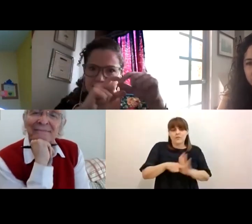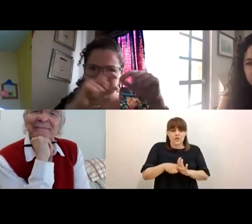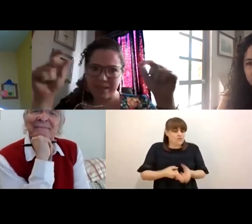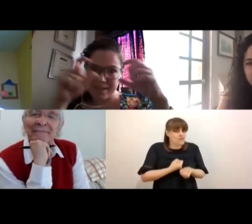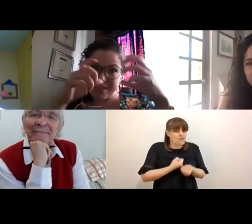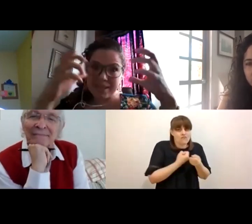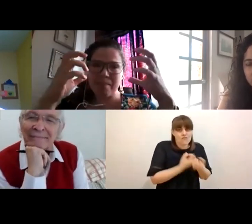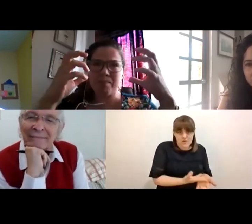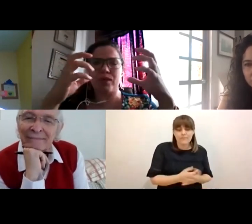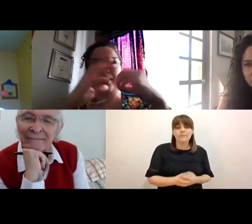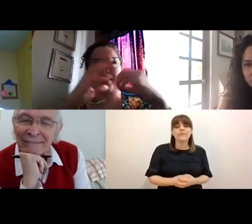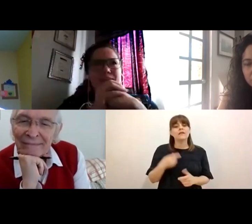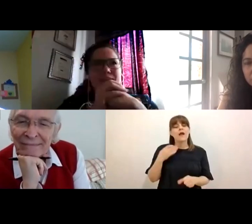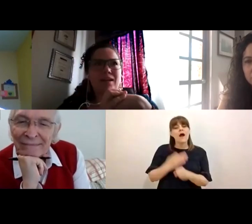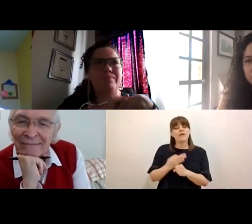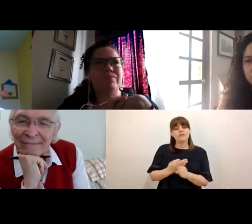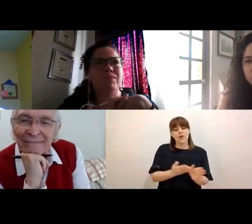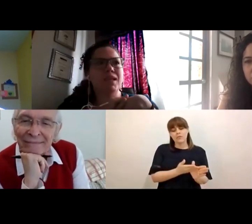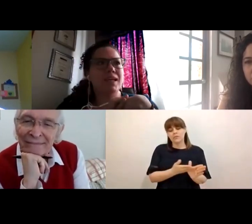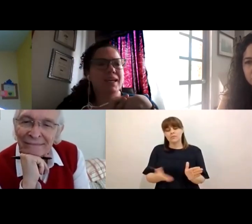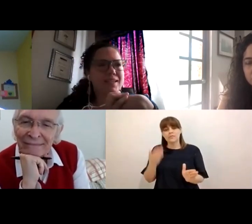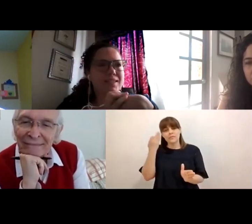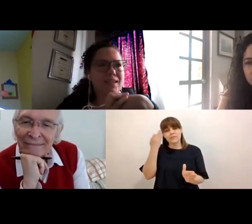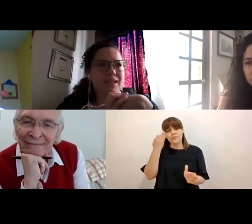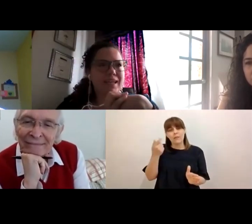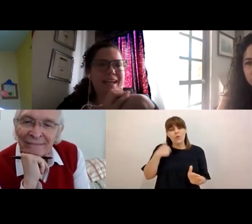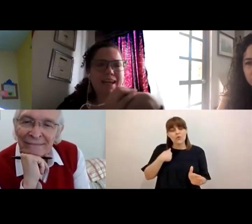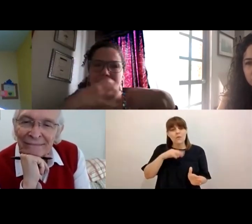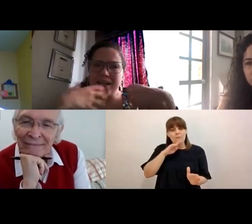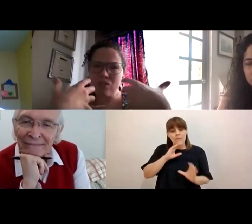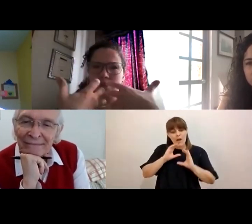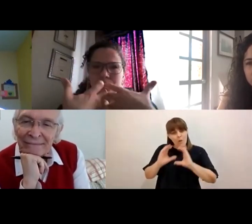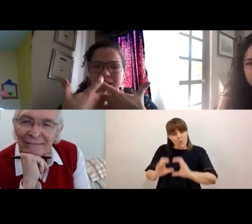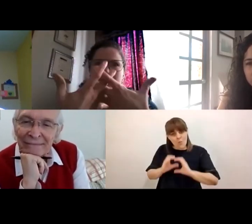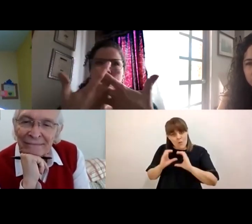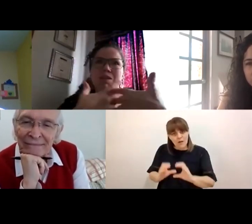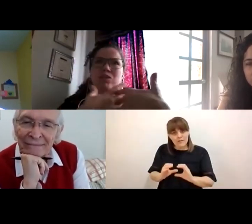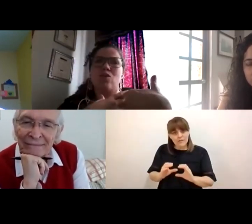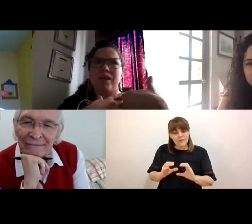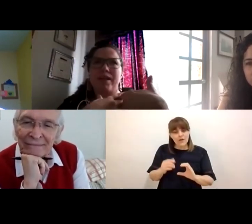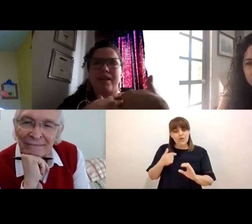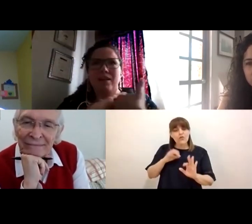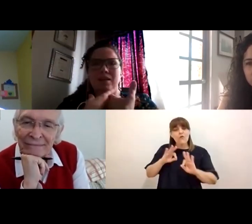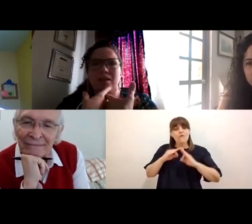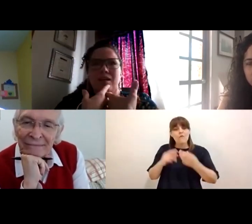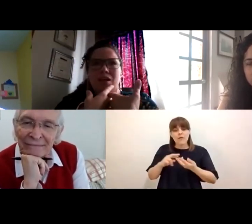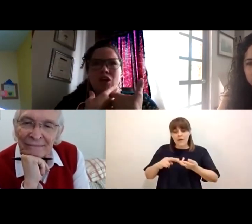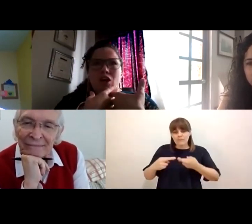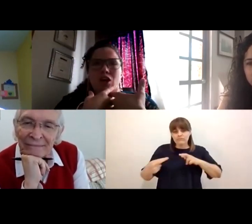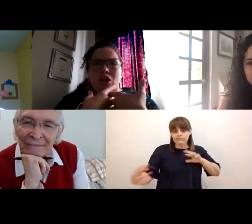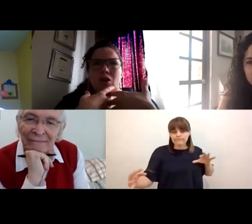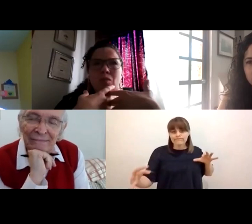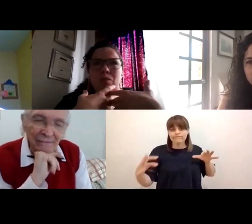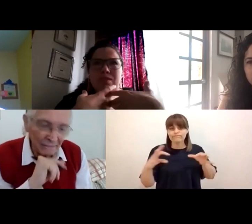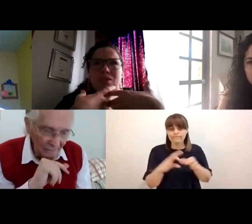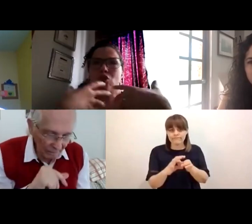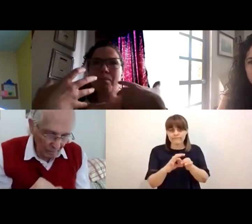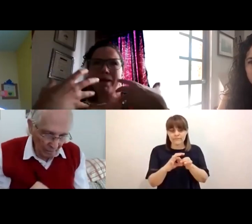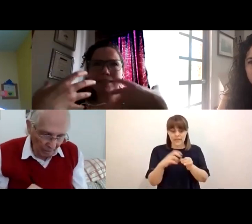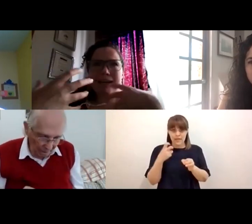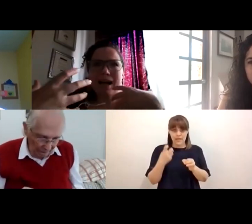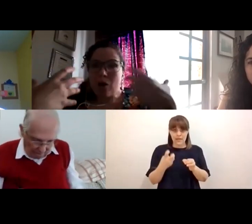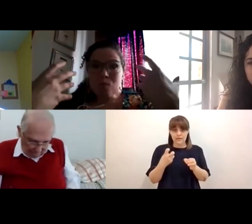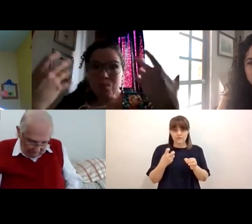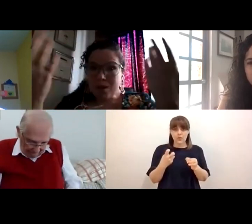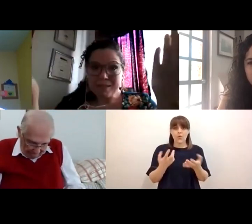en este tiempo de crianza es que la relación que yo establezco con ella pues no